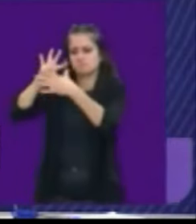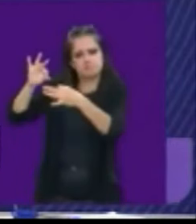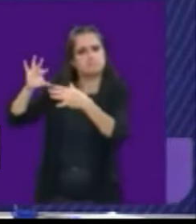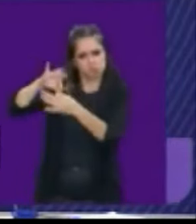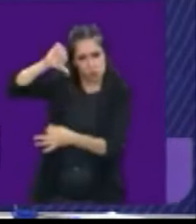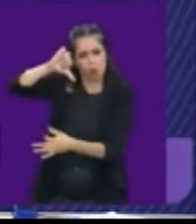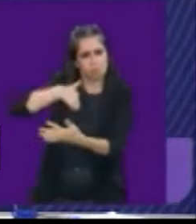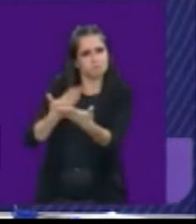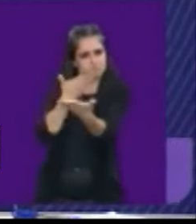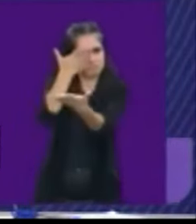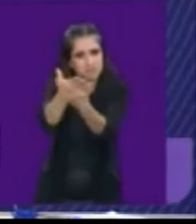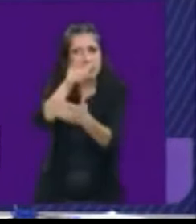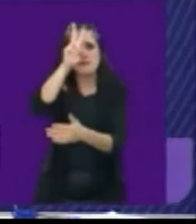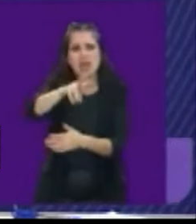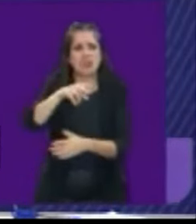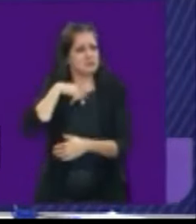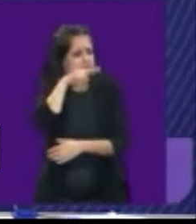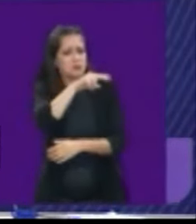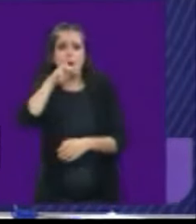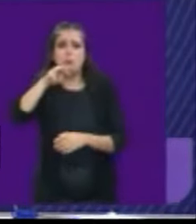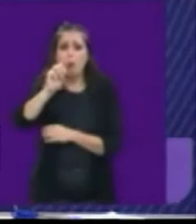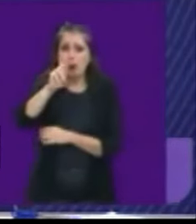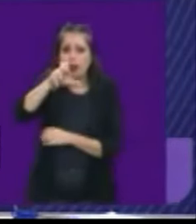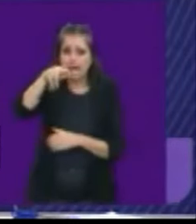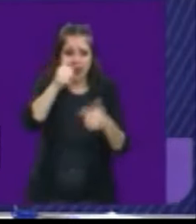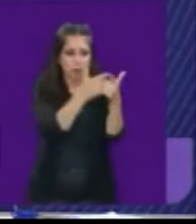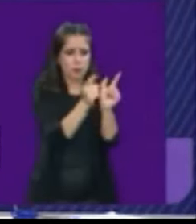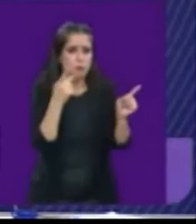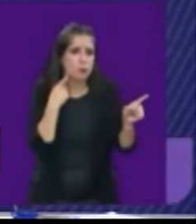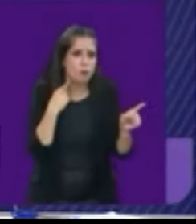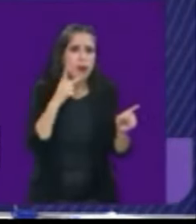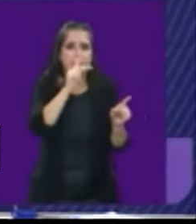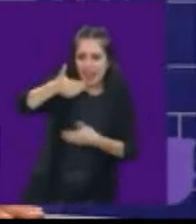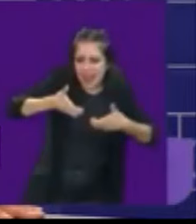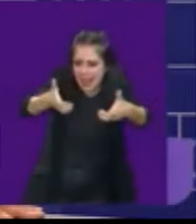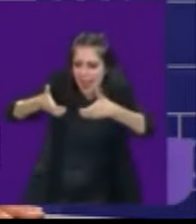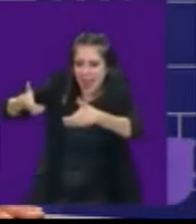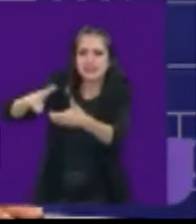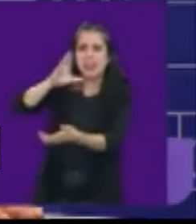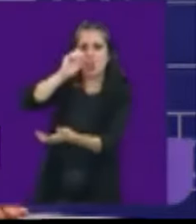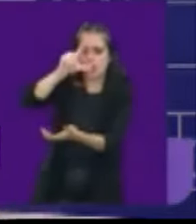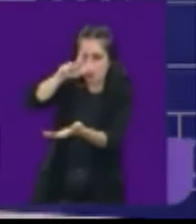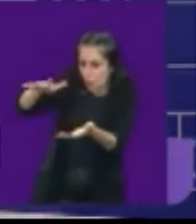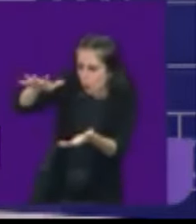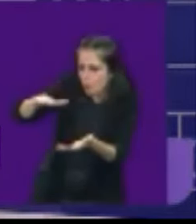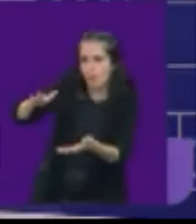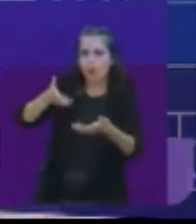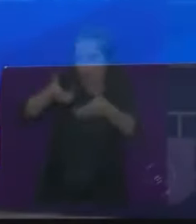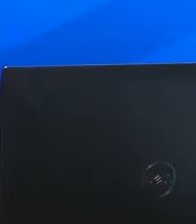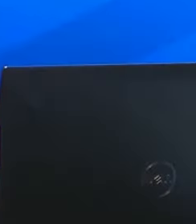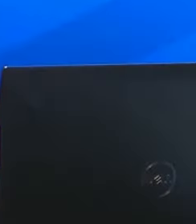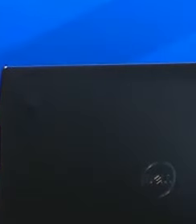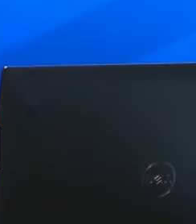mira, que es la que usted traía, imagínese que lo detuvieran ahí en pleno debate.